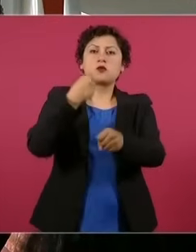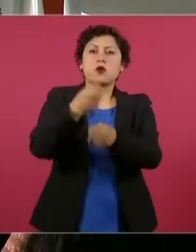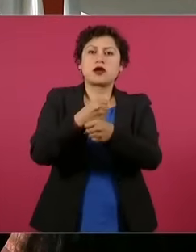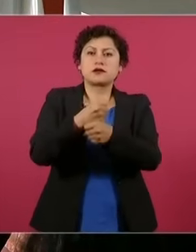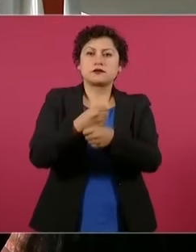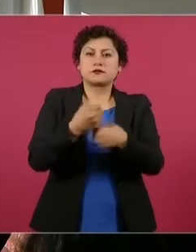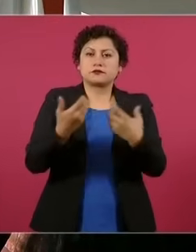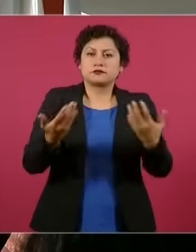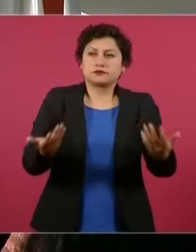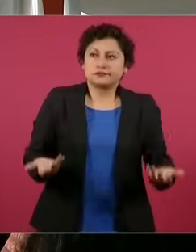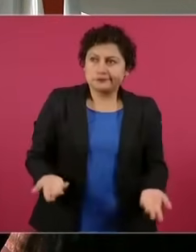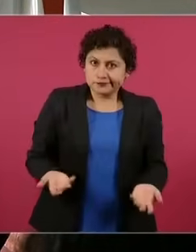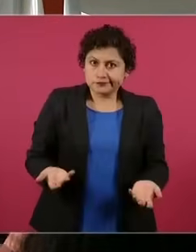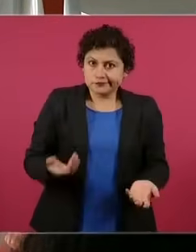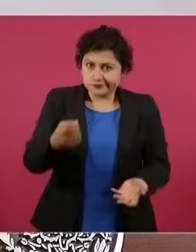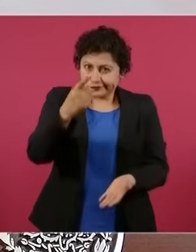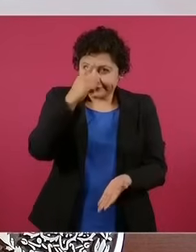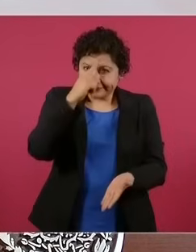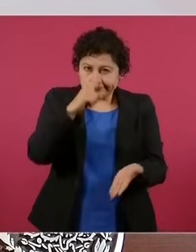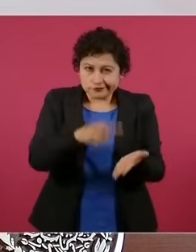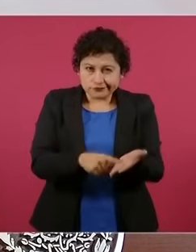Imagínense,